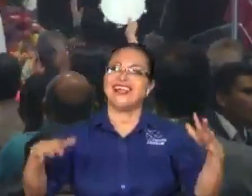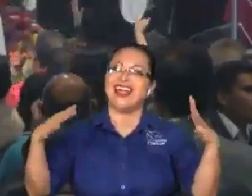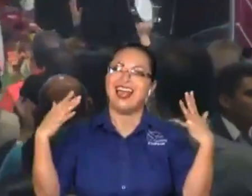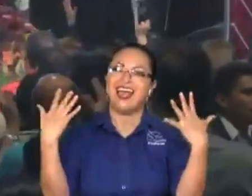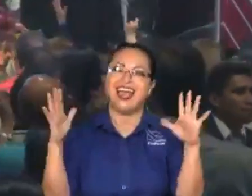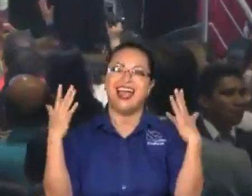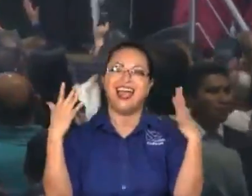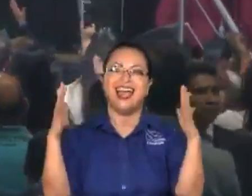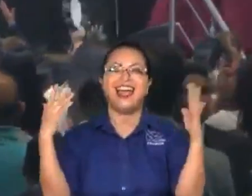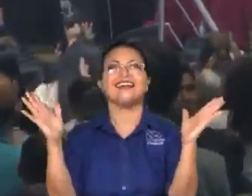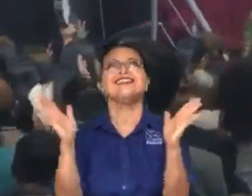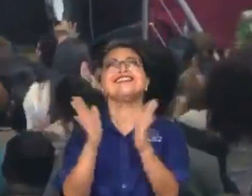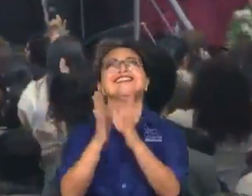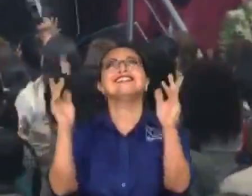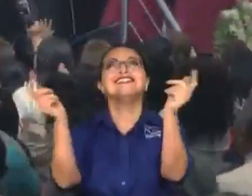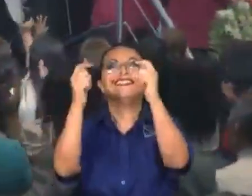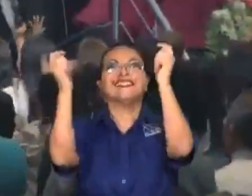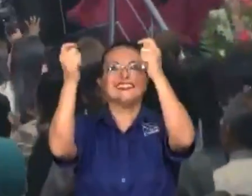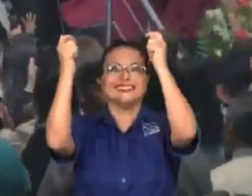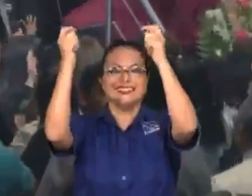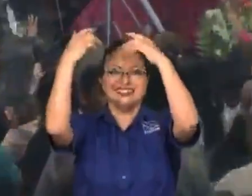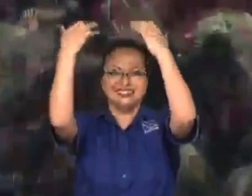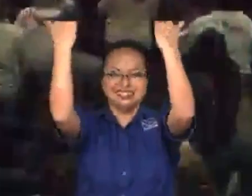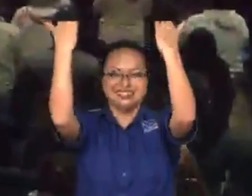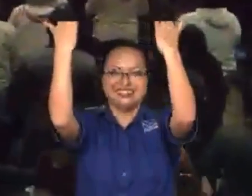Señor. Aleluya.